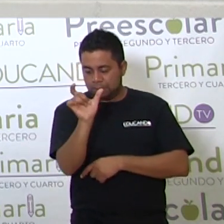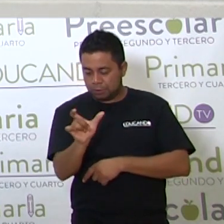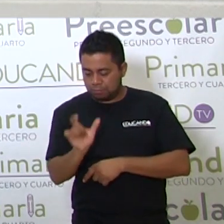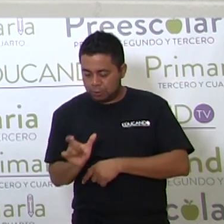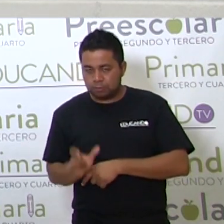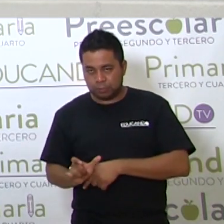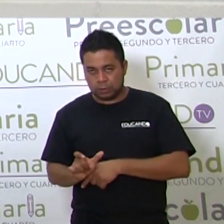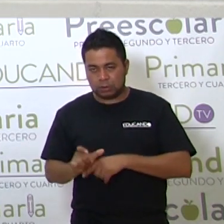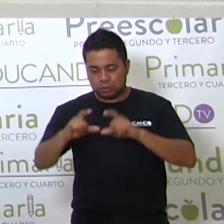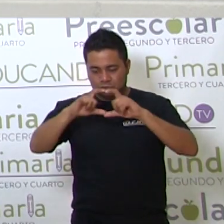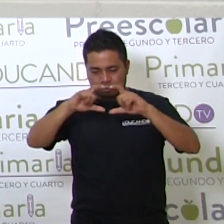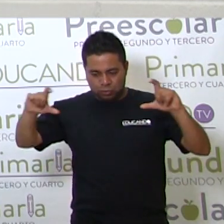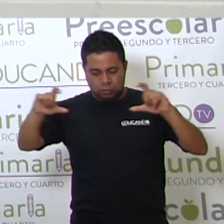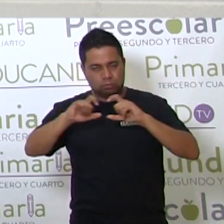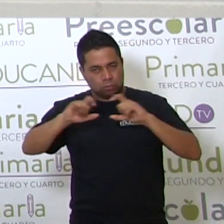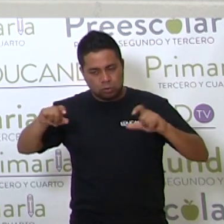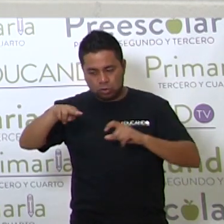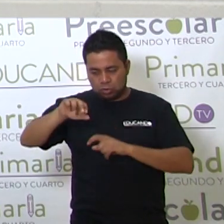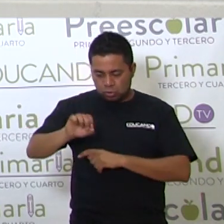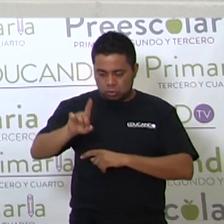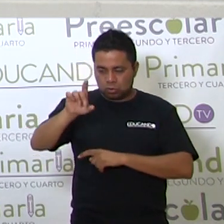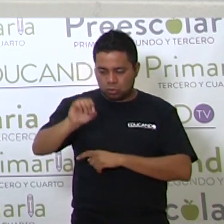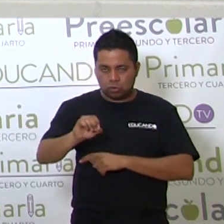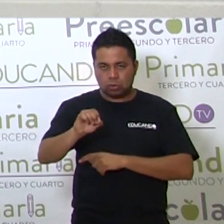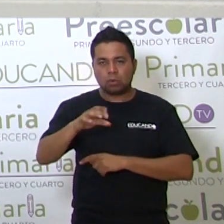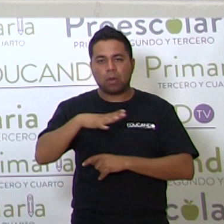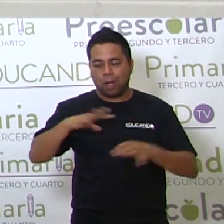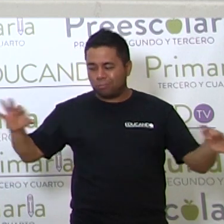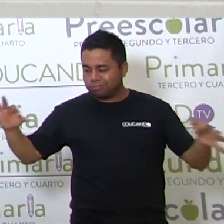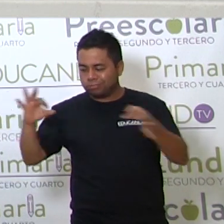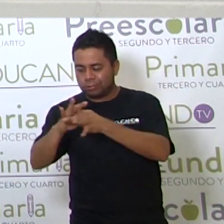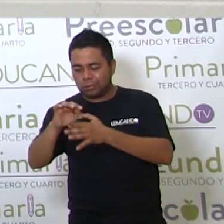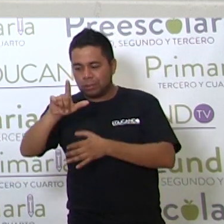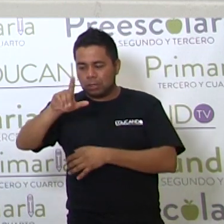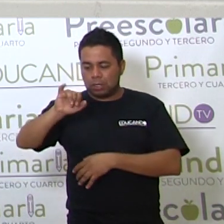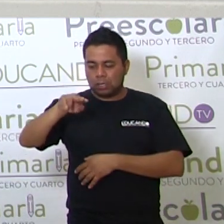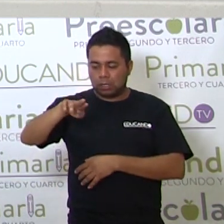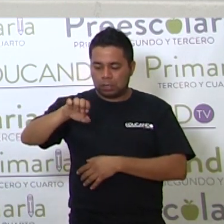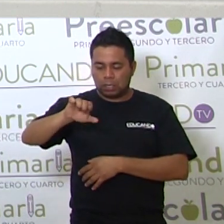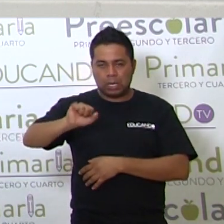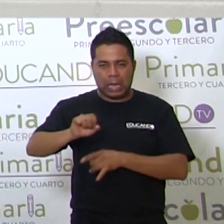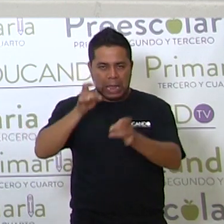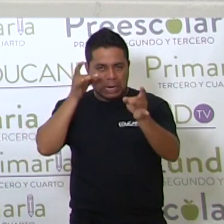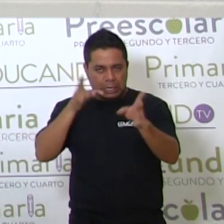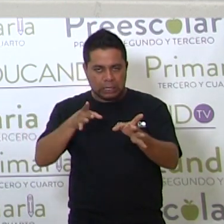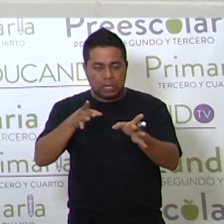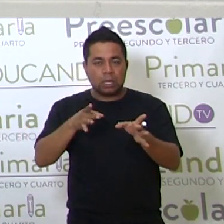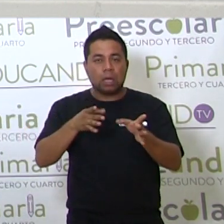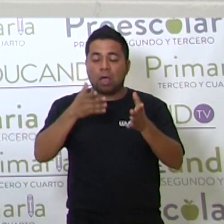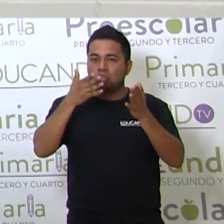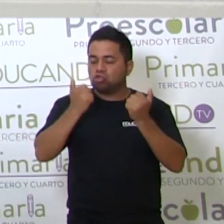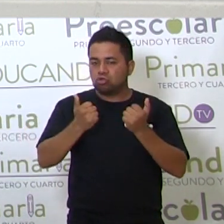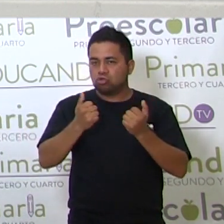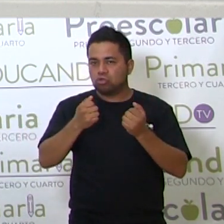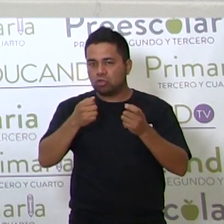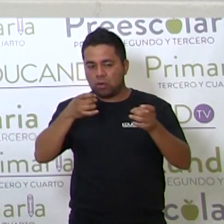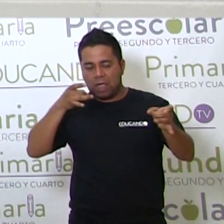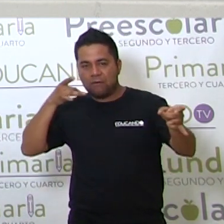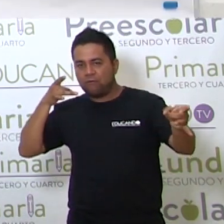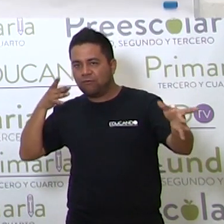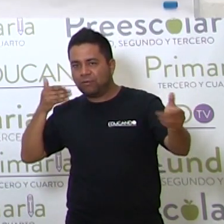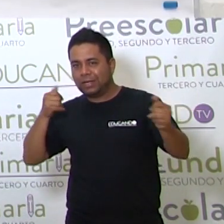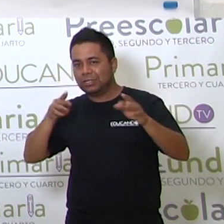nodos, que están unidos por líneas. Si se dan cuenta, no hay flechas, y es por una